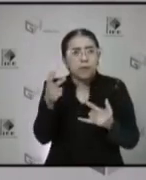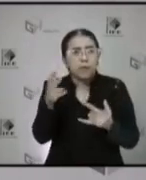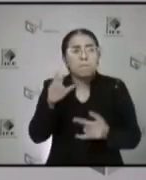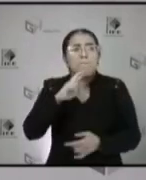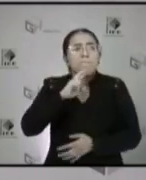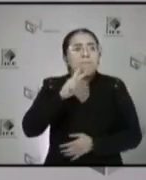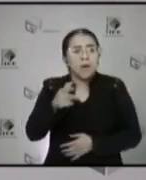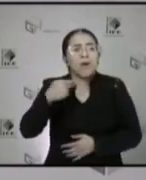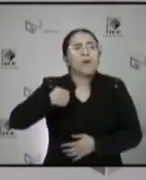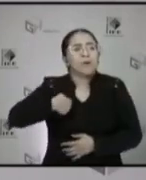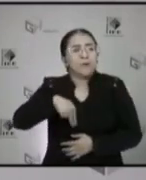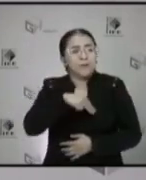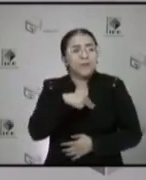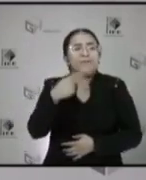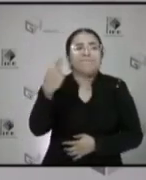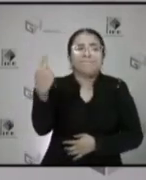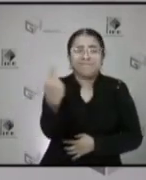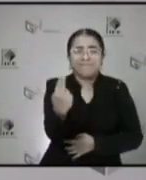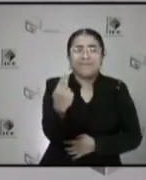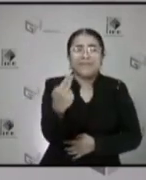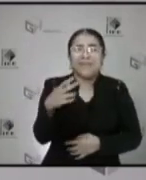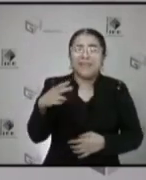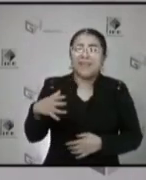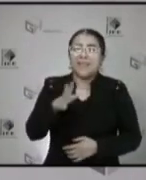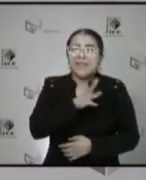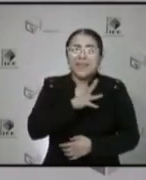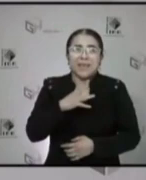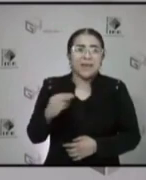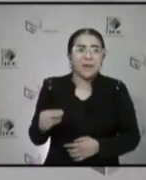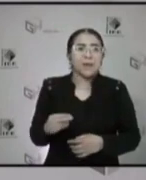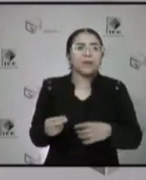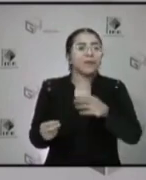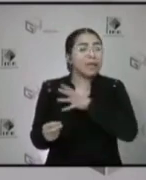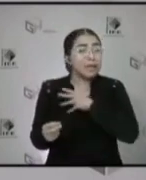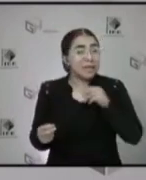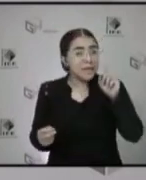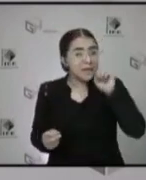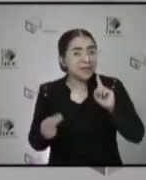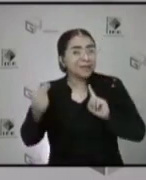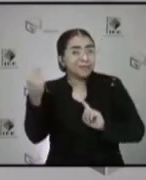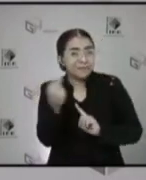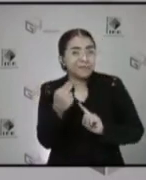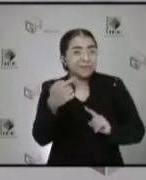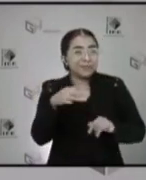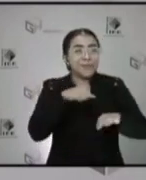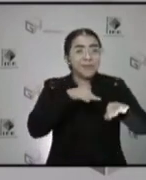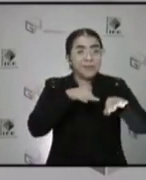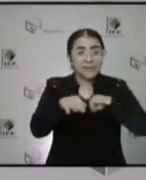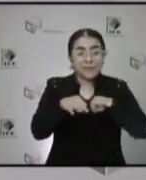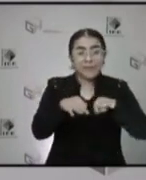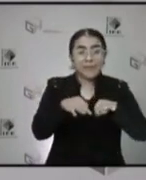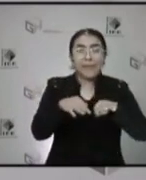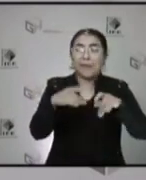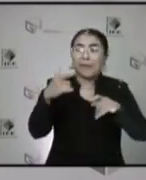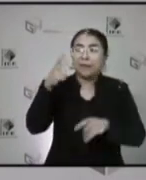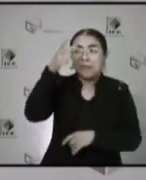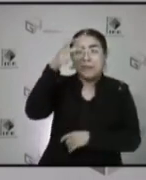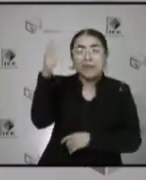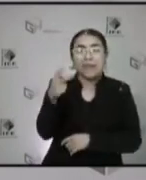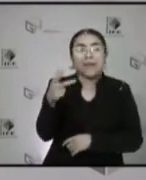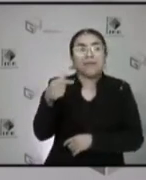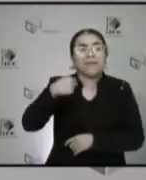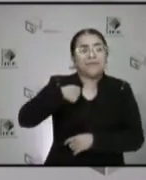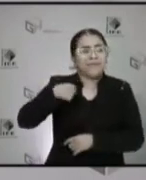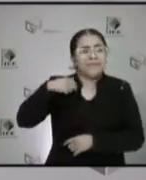nos merecemos, que se merecen nuestros hijos e hijas, un Hidalgo que trabaje por los que menos tienen, por los que siempre yo